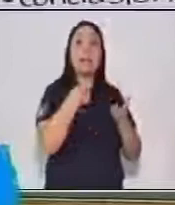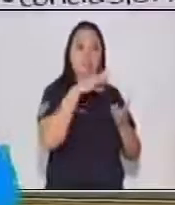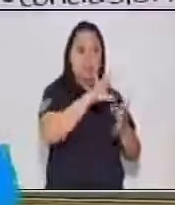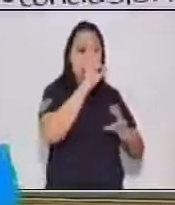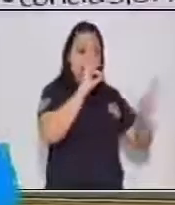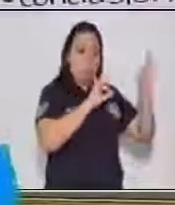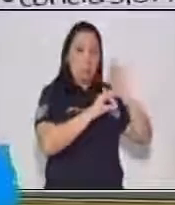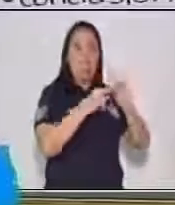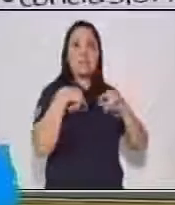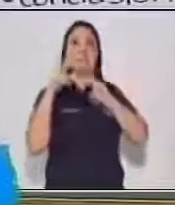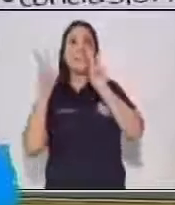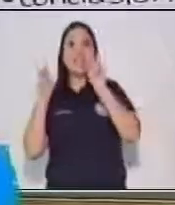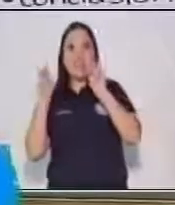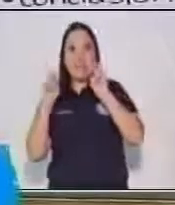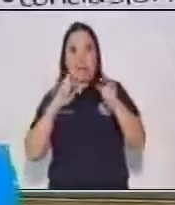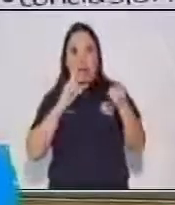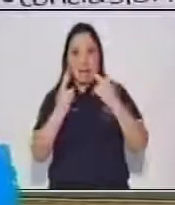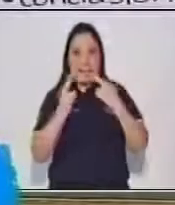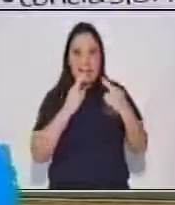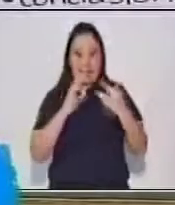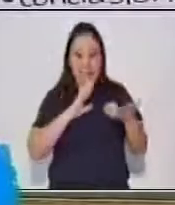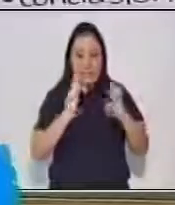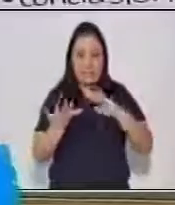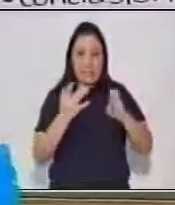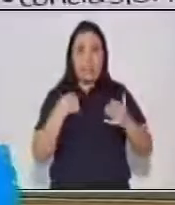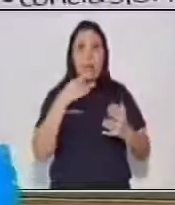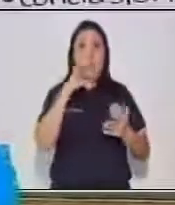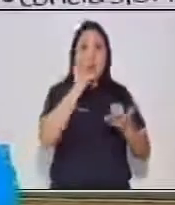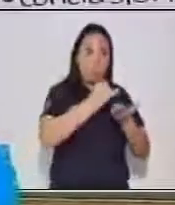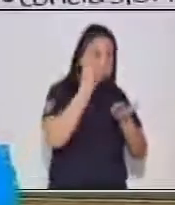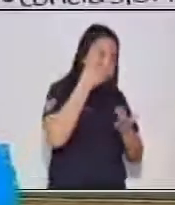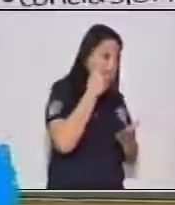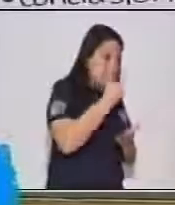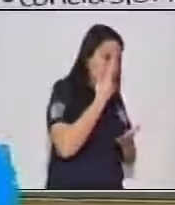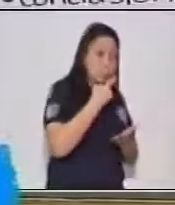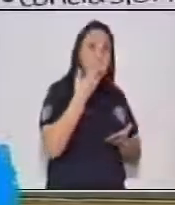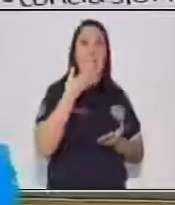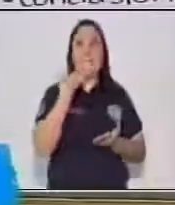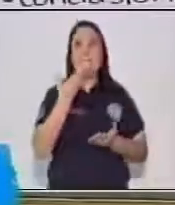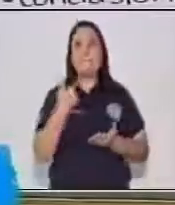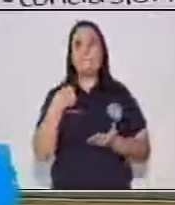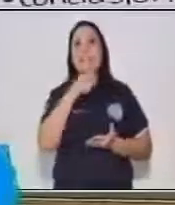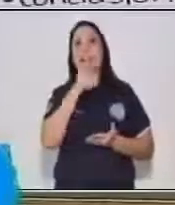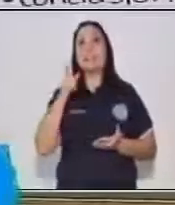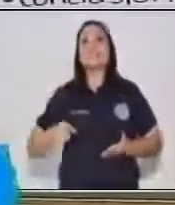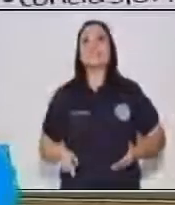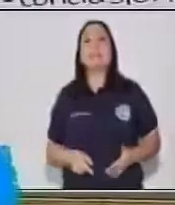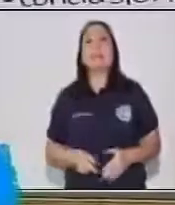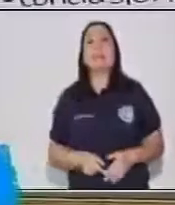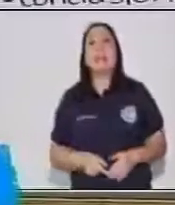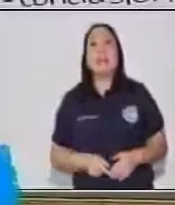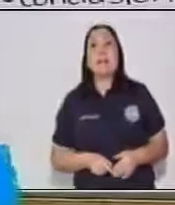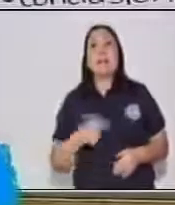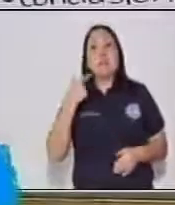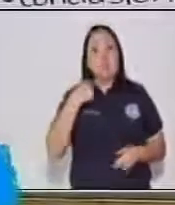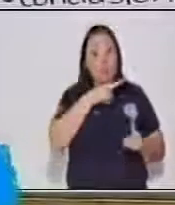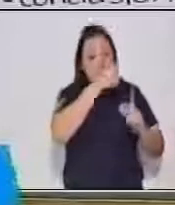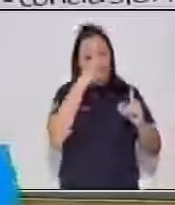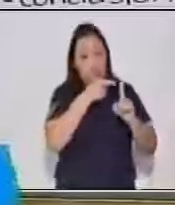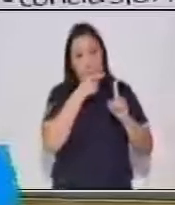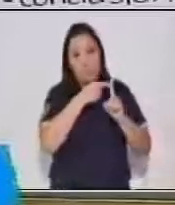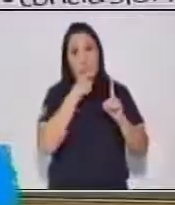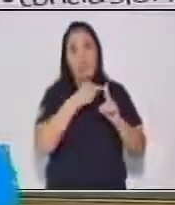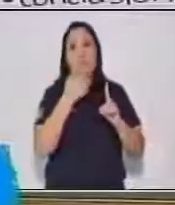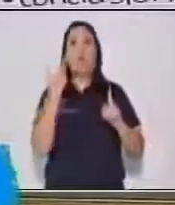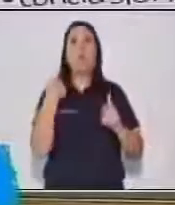de acuerdo al tema. Como tú vas a buscar esa información y va a ser fácil la búsqueda, entonces vas a identificar esas